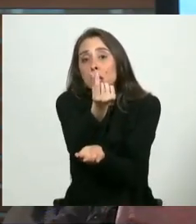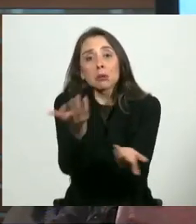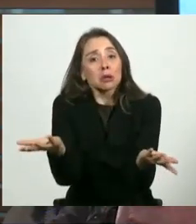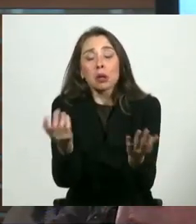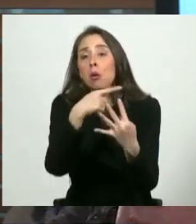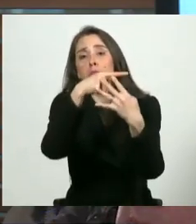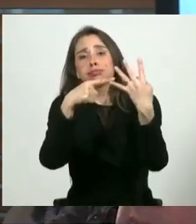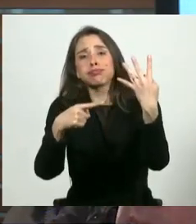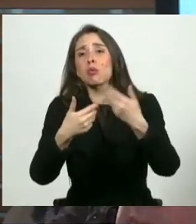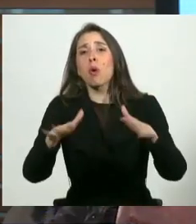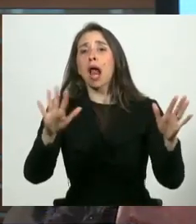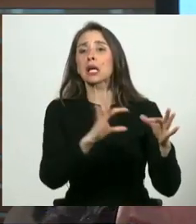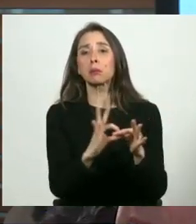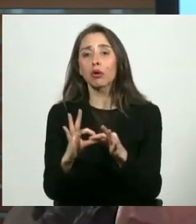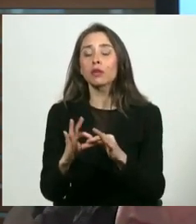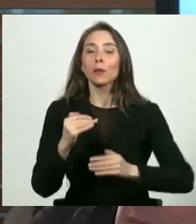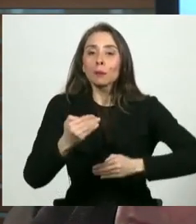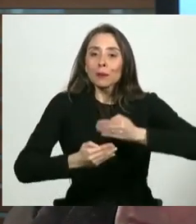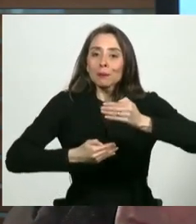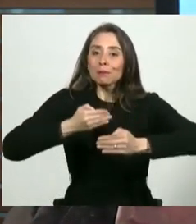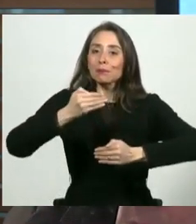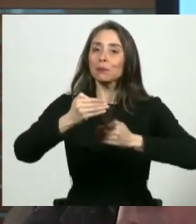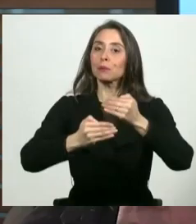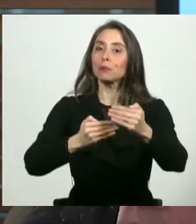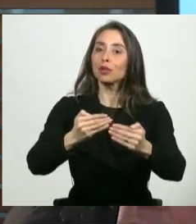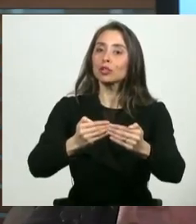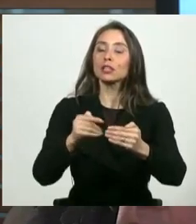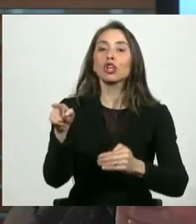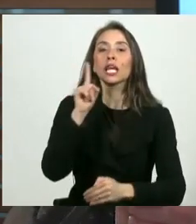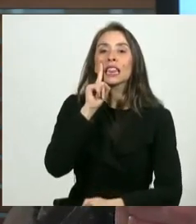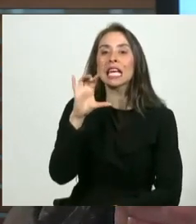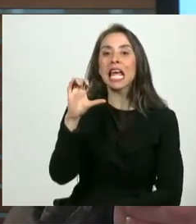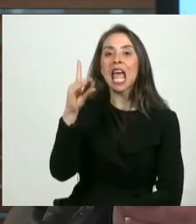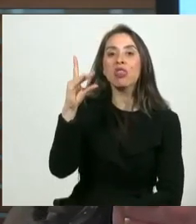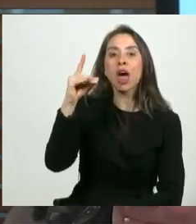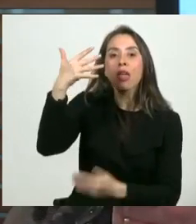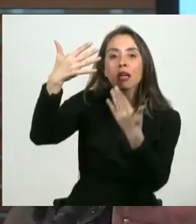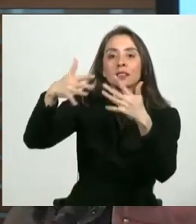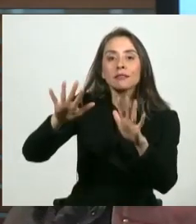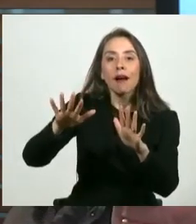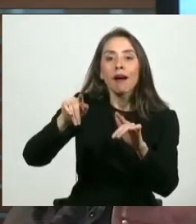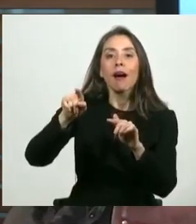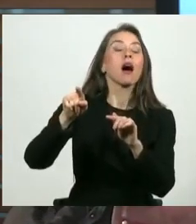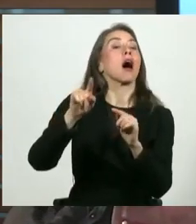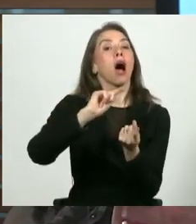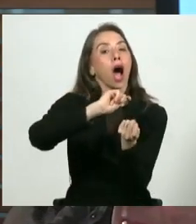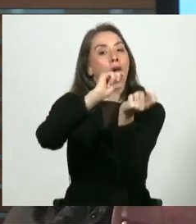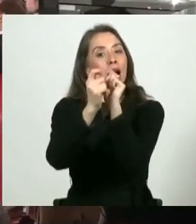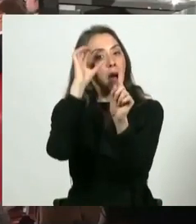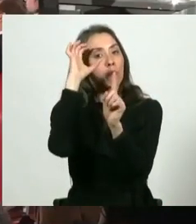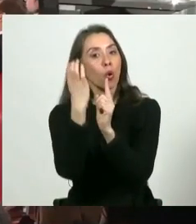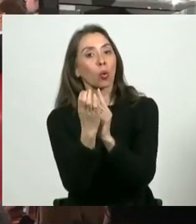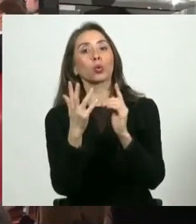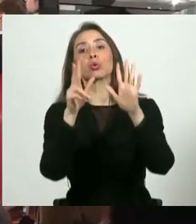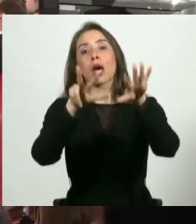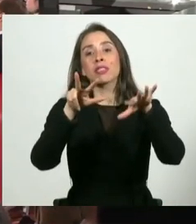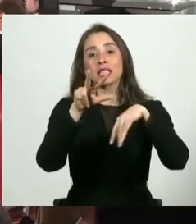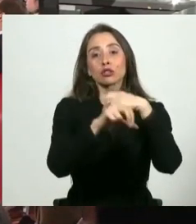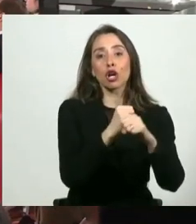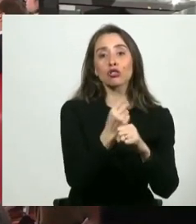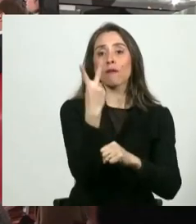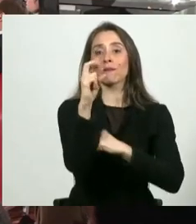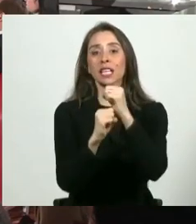quieras. Pero eso está hablando de un proceso ya de cierta edad. Estamos hablando ya de hacer cambio cultural a los 18,